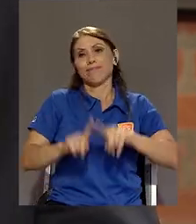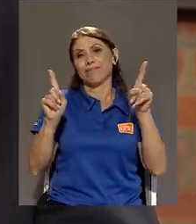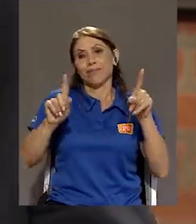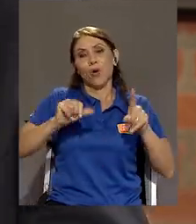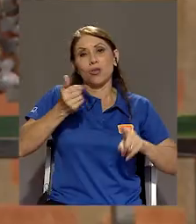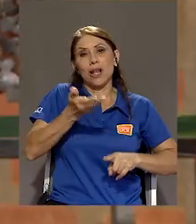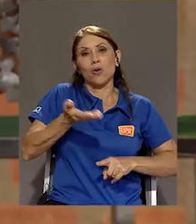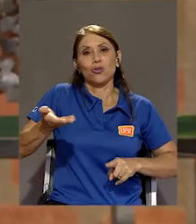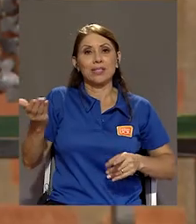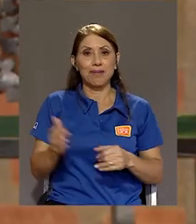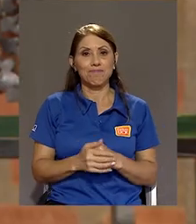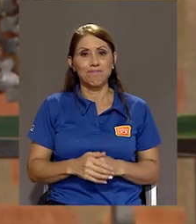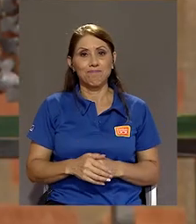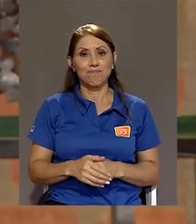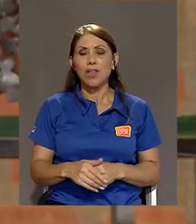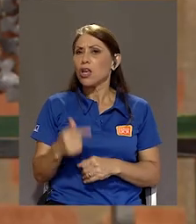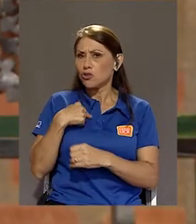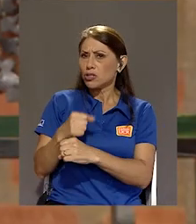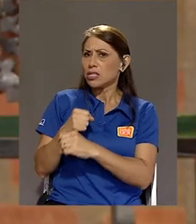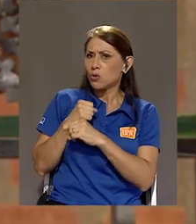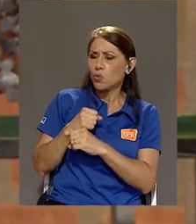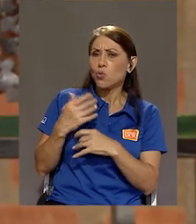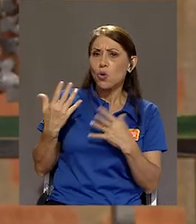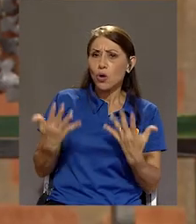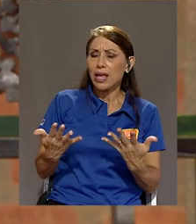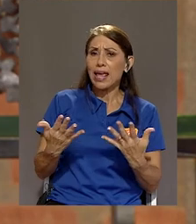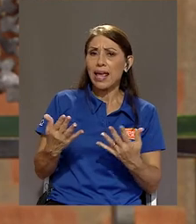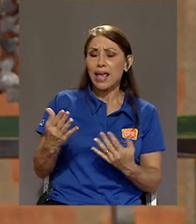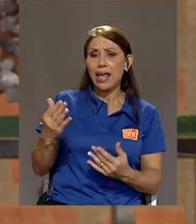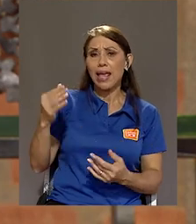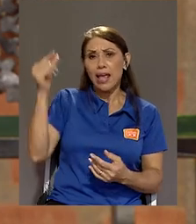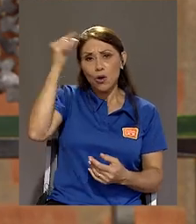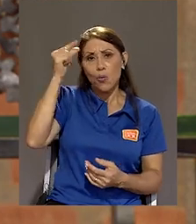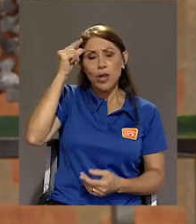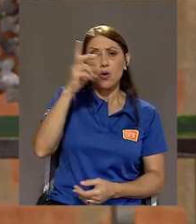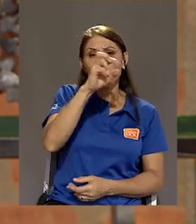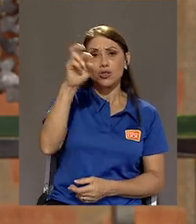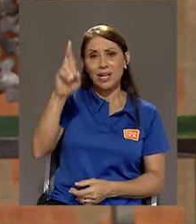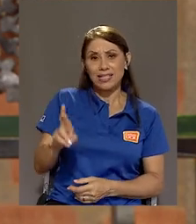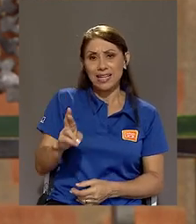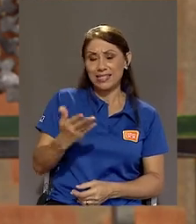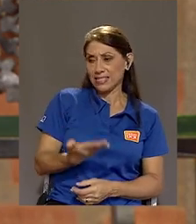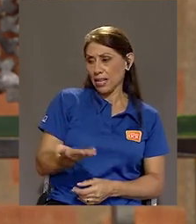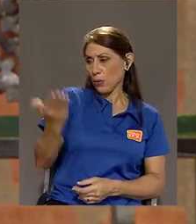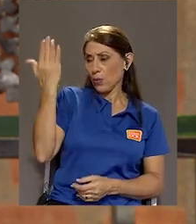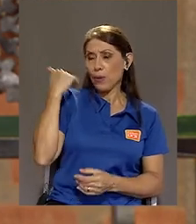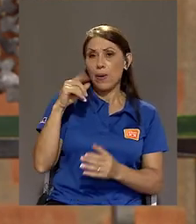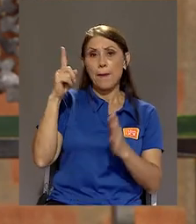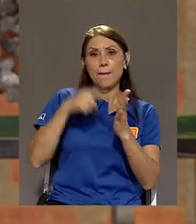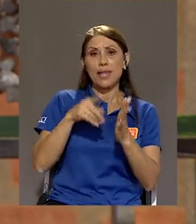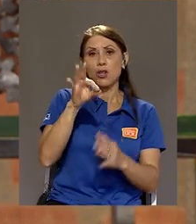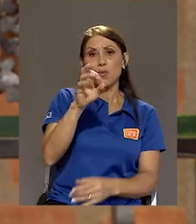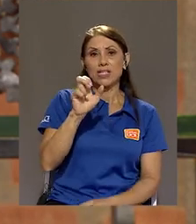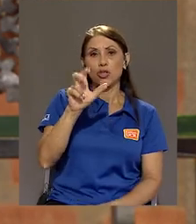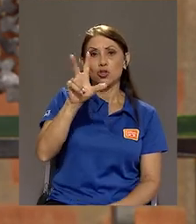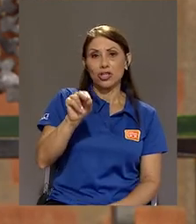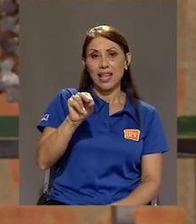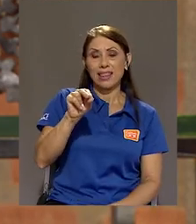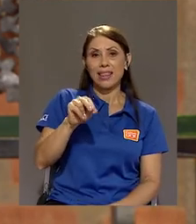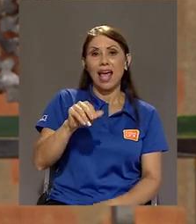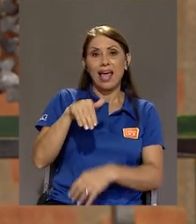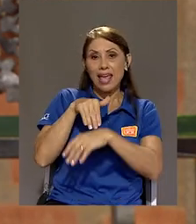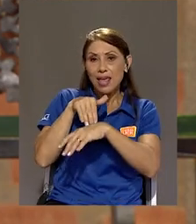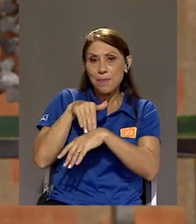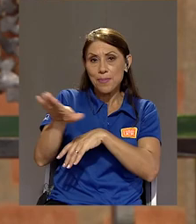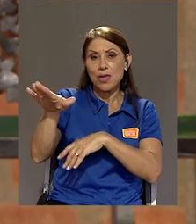otros espacios, pero nos queda como un minuto. No, el Estado costarricense en la década de 1930 envió a unos economistas